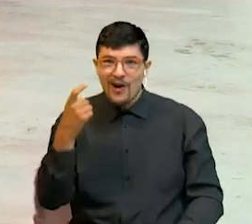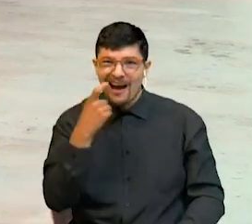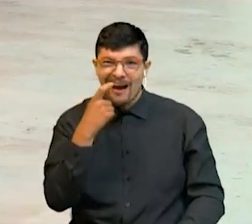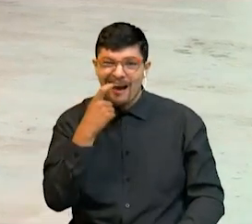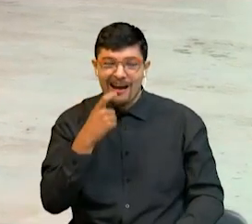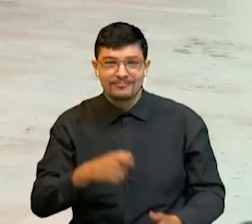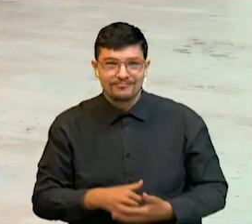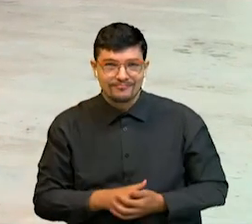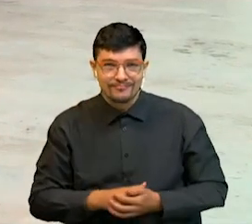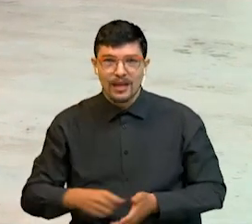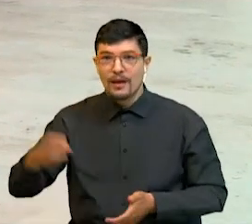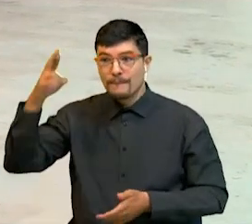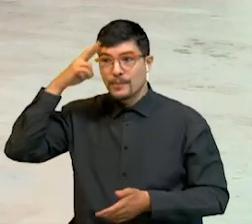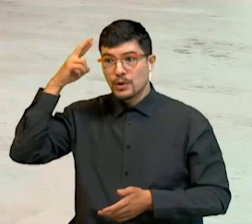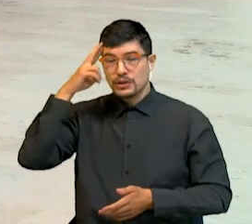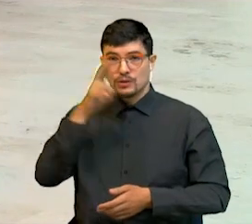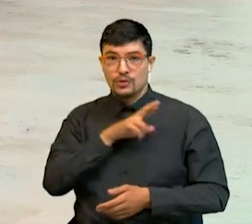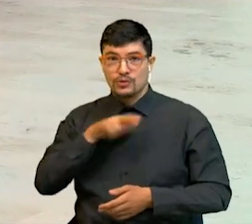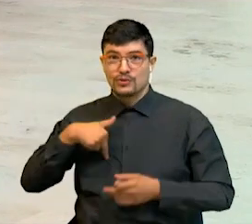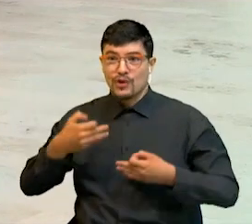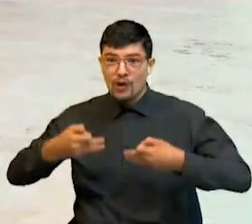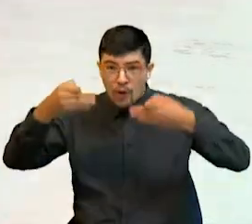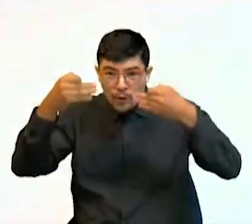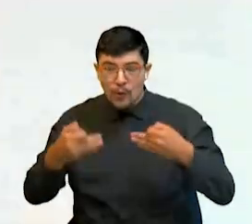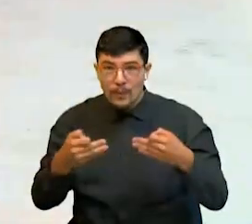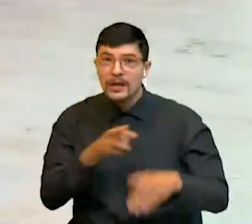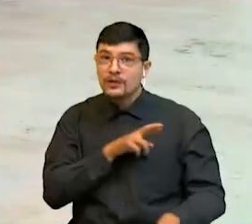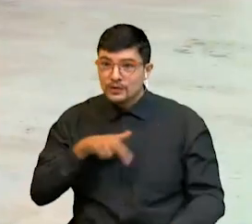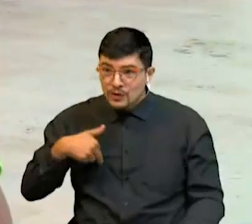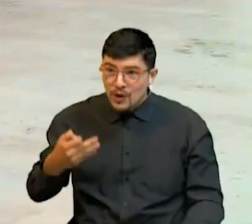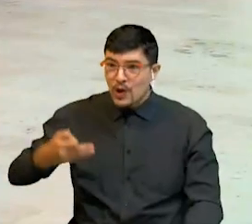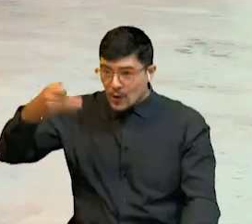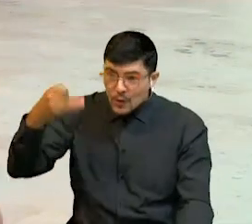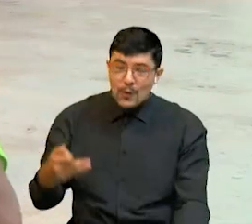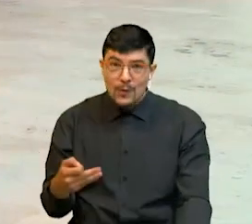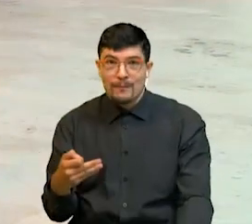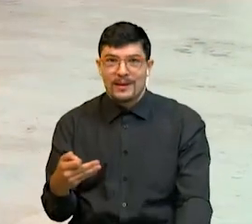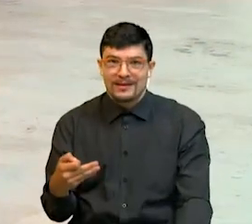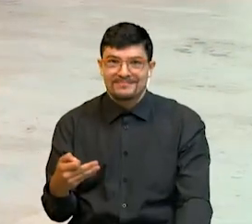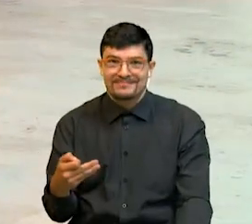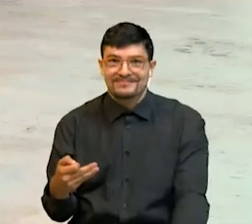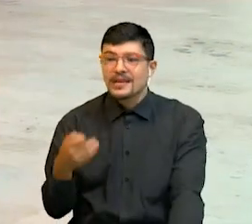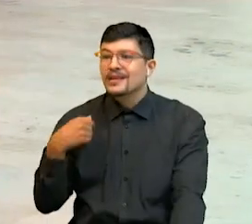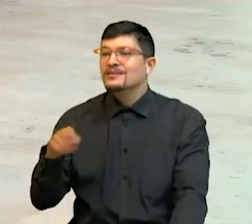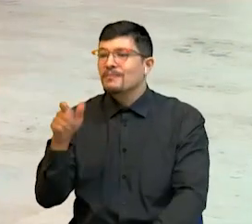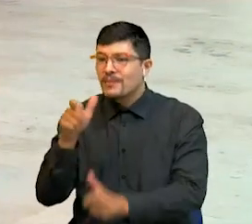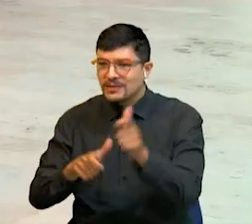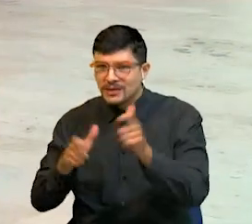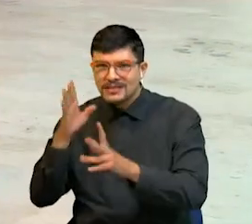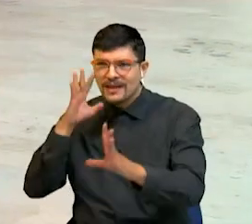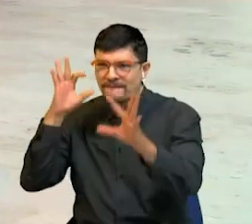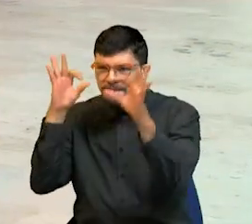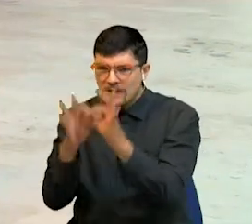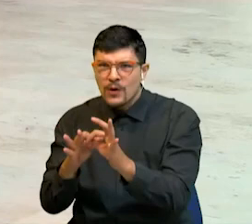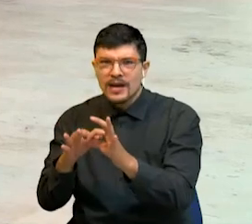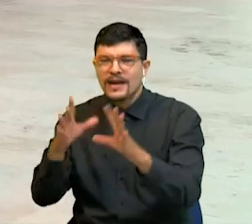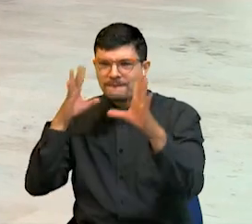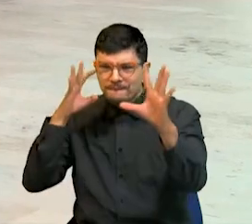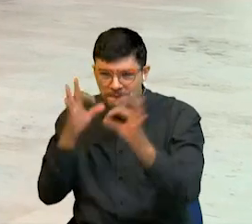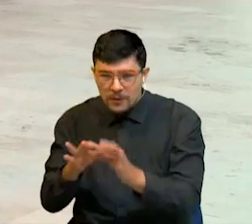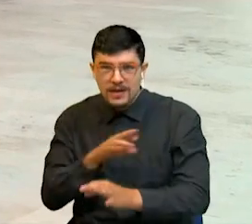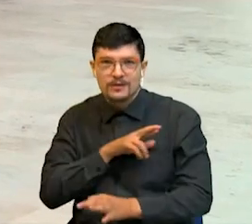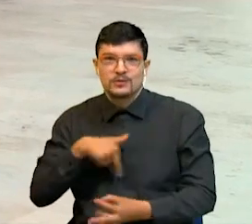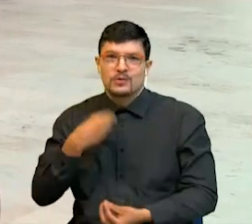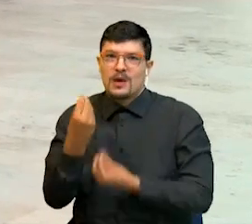creo que lo vamos a cumplir. Lo vamos a cumplir, los muchachos estén concentrados, estén mentalizados y sobre todo enfocados en lo que estamos